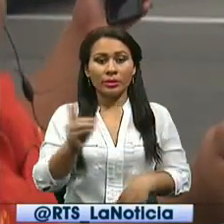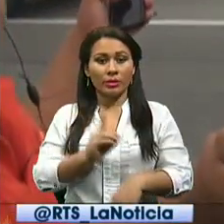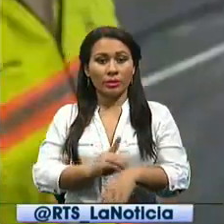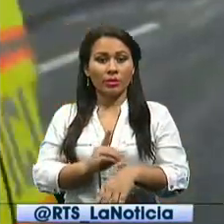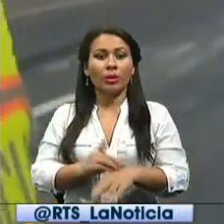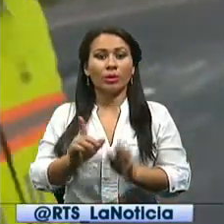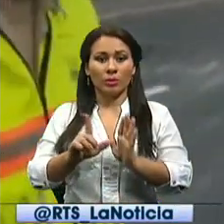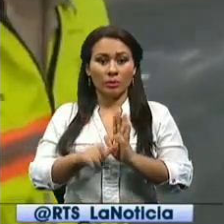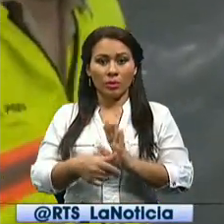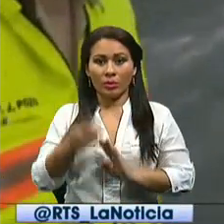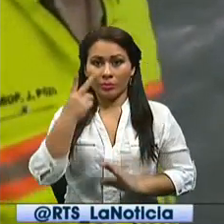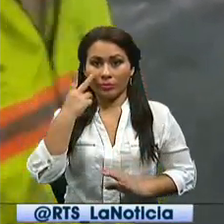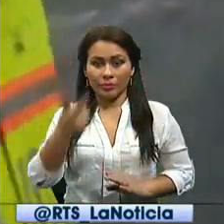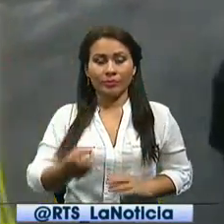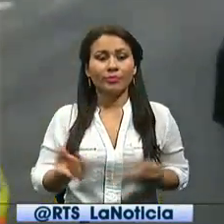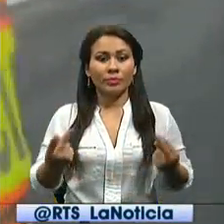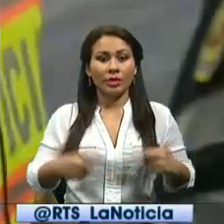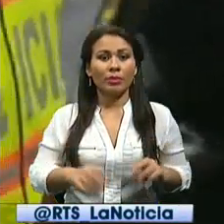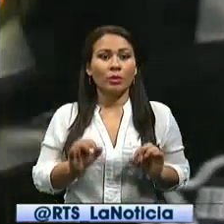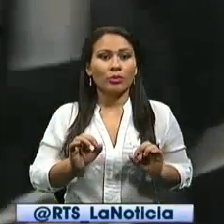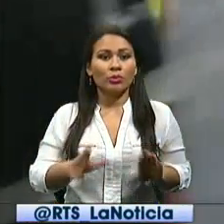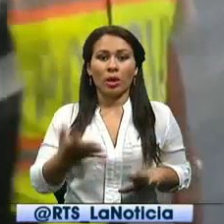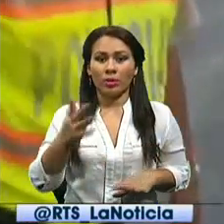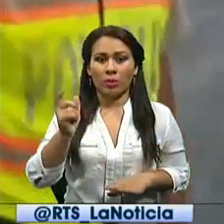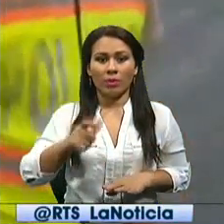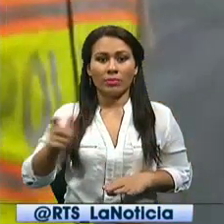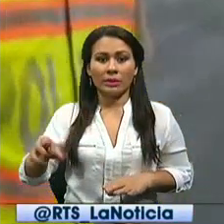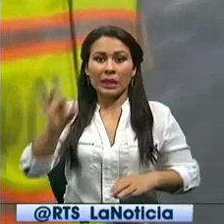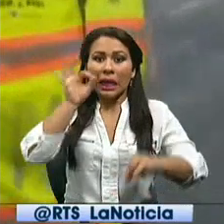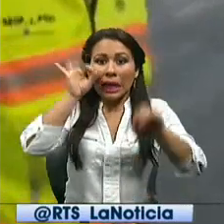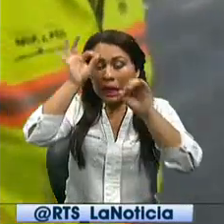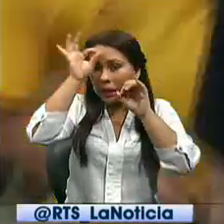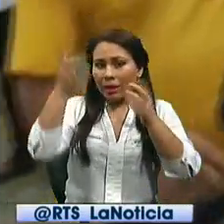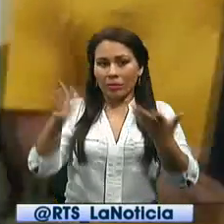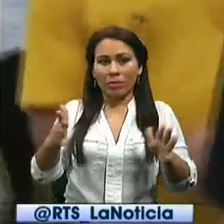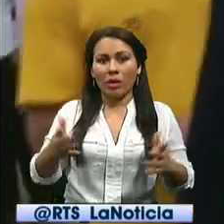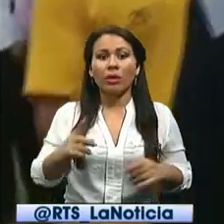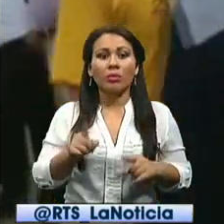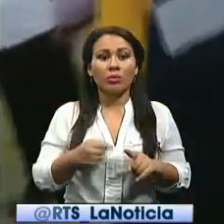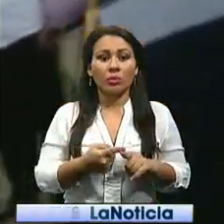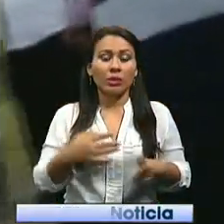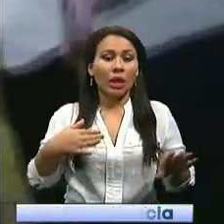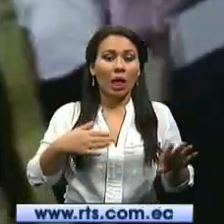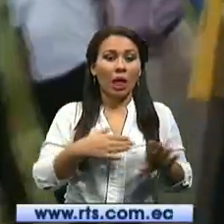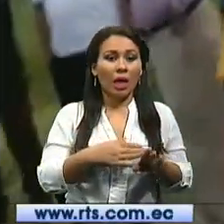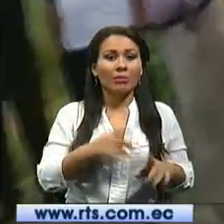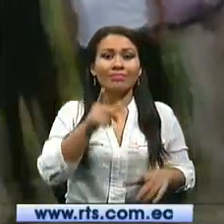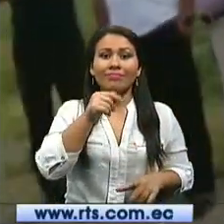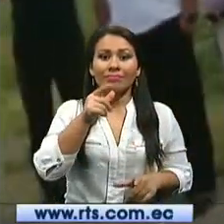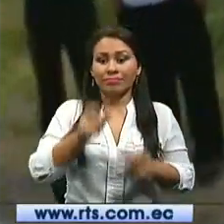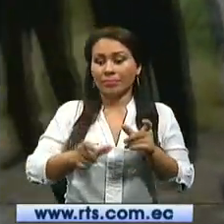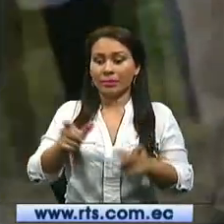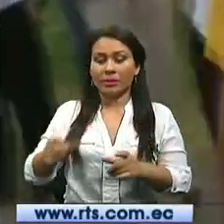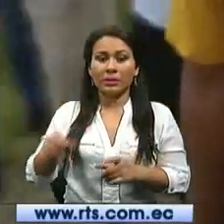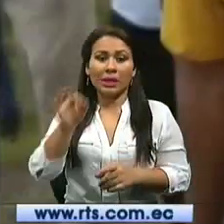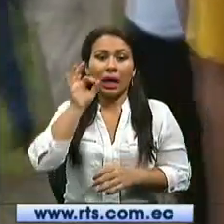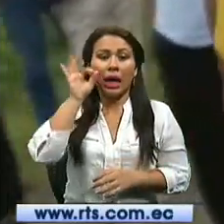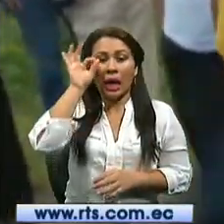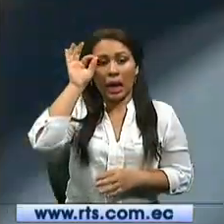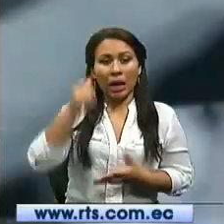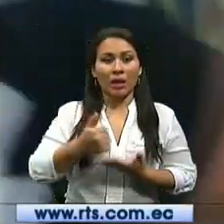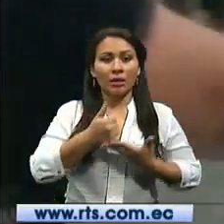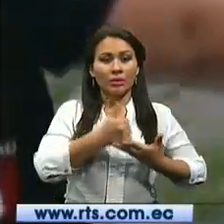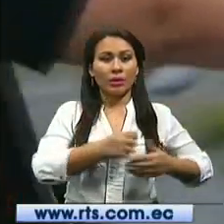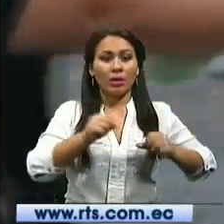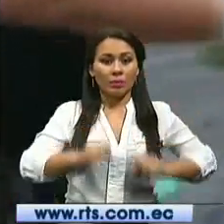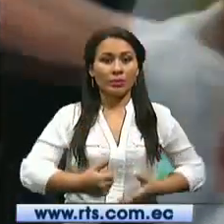su versión. Afortunadamente, no existen víctimas que lamentar. Al momento del percance, los ocupantes que salieron ilesos ayudaron a